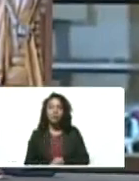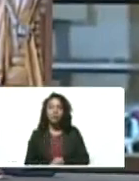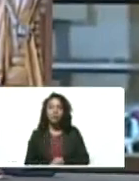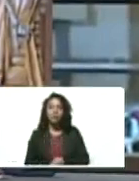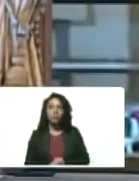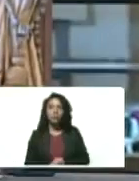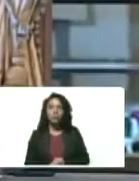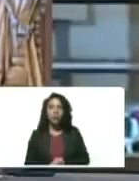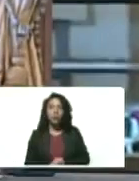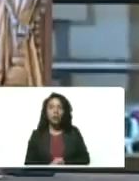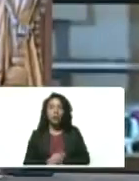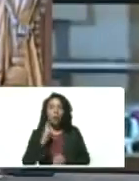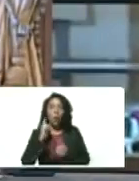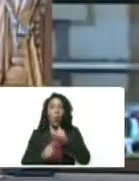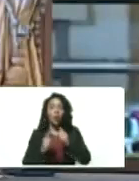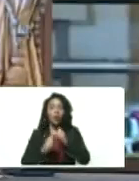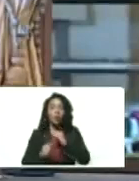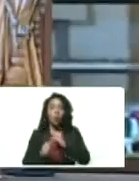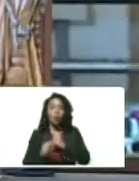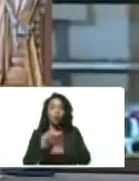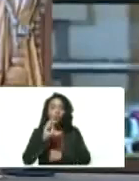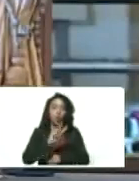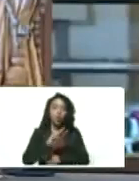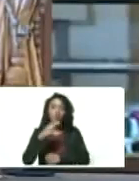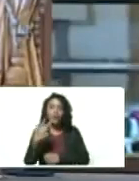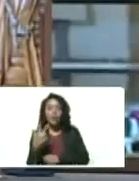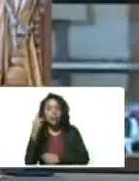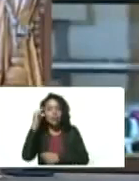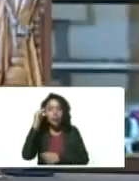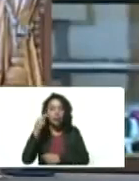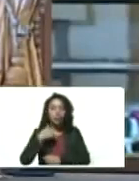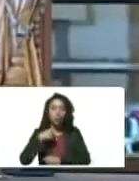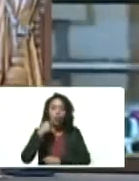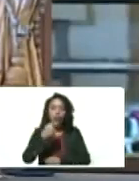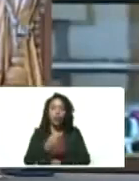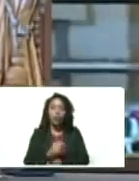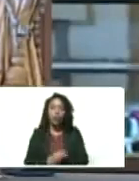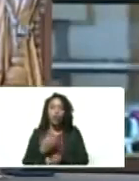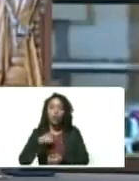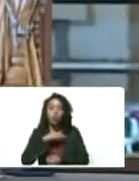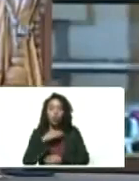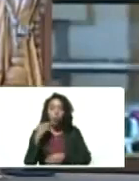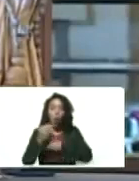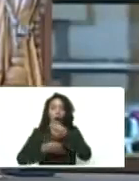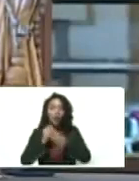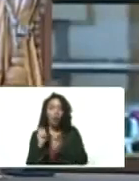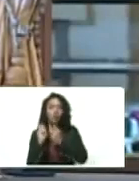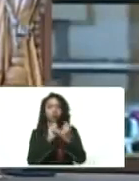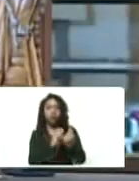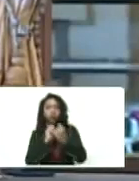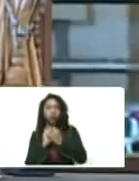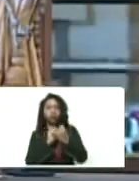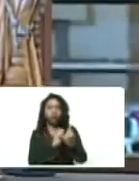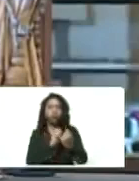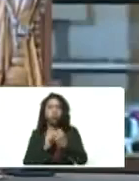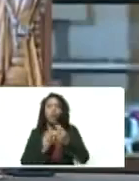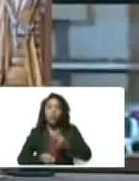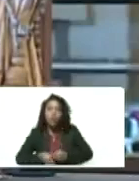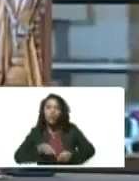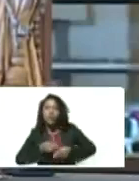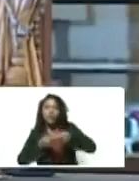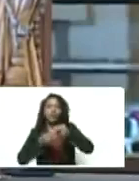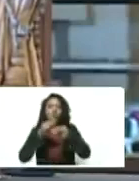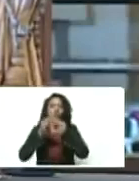tres últimos días como digo hemos tenido unos debates son los intercambios constructivos